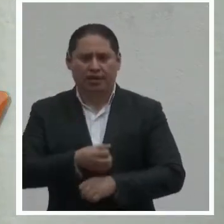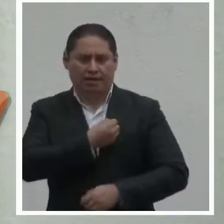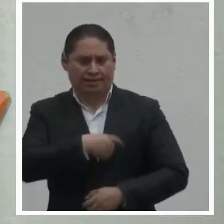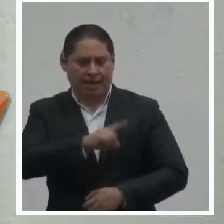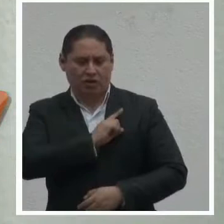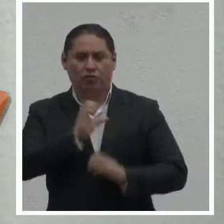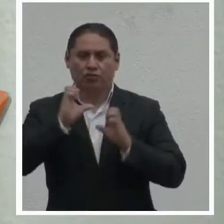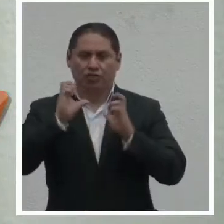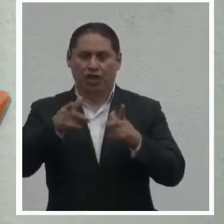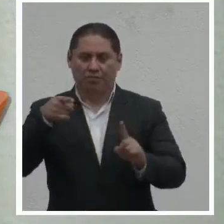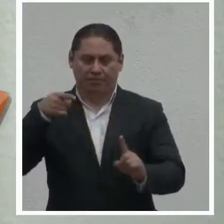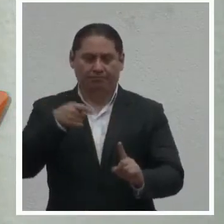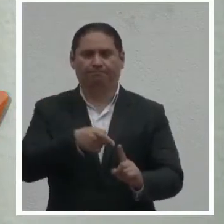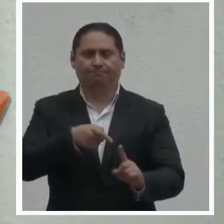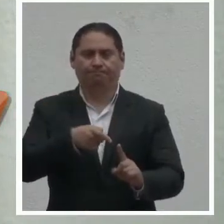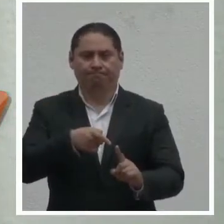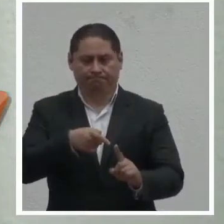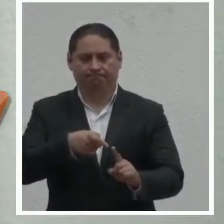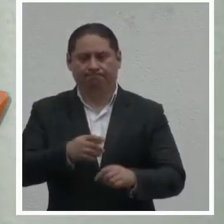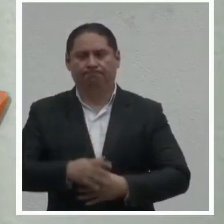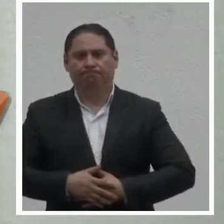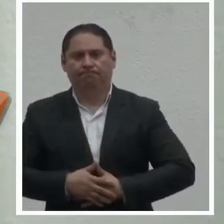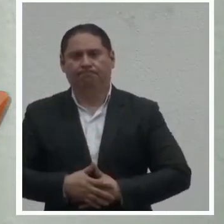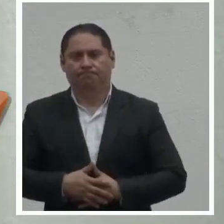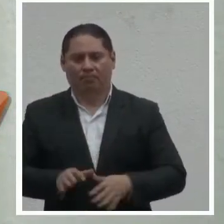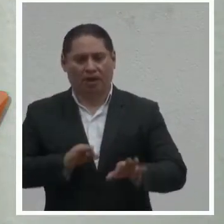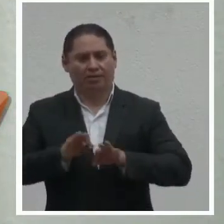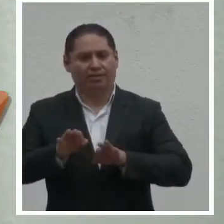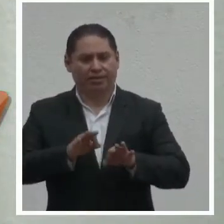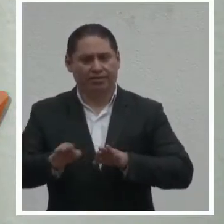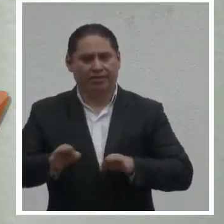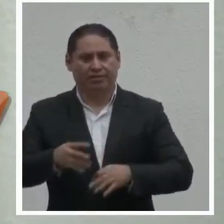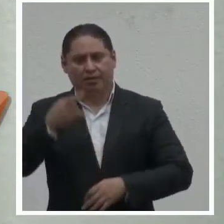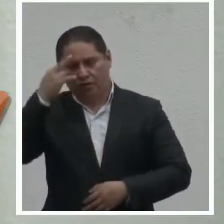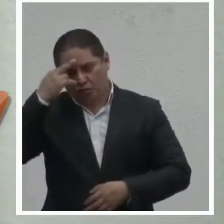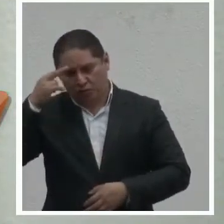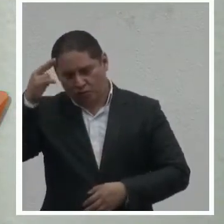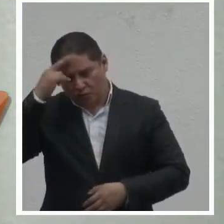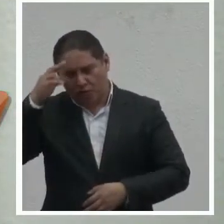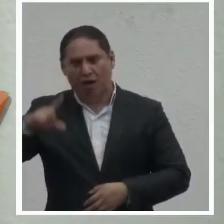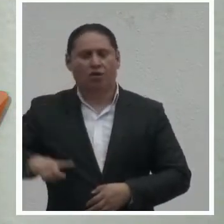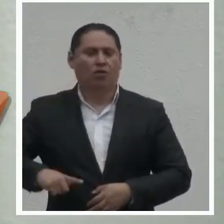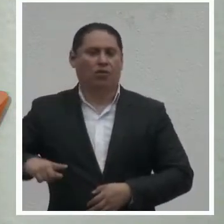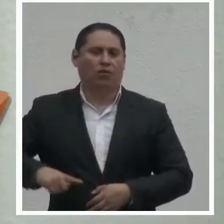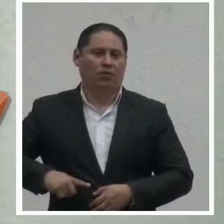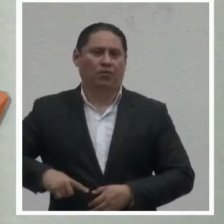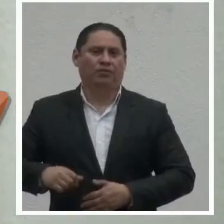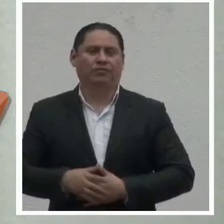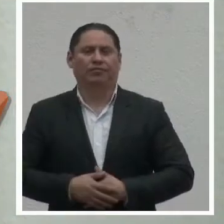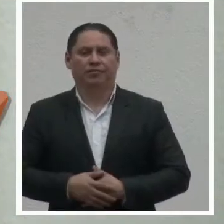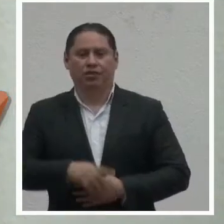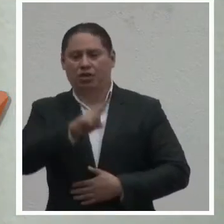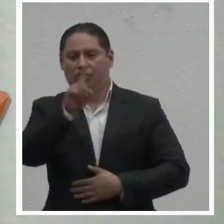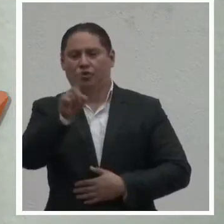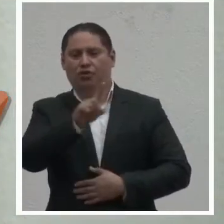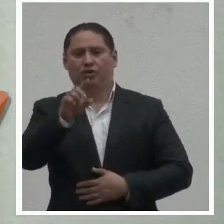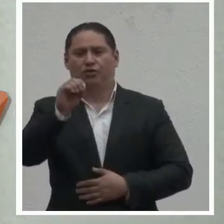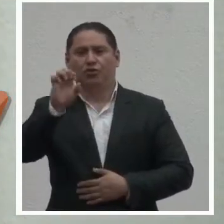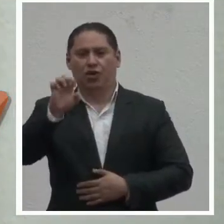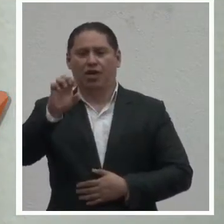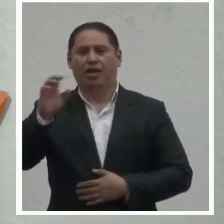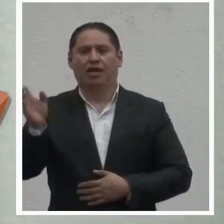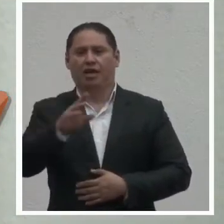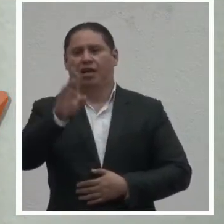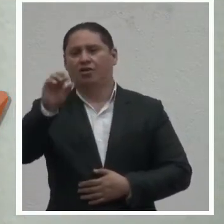Chiapas están orientando el trabajo de Rutilio Escandón Cadenas, de Zoé Robledo y del